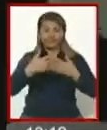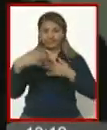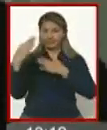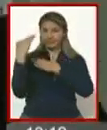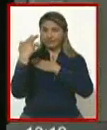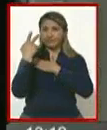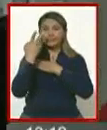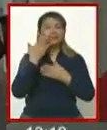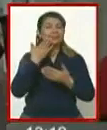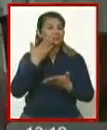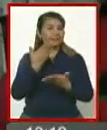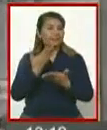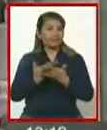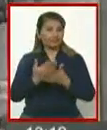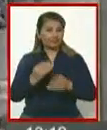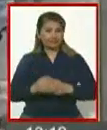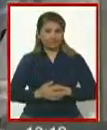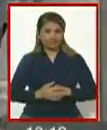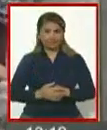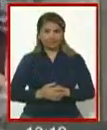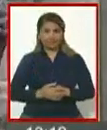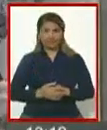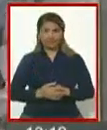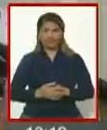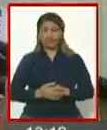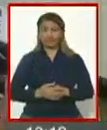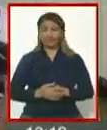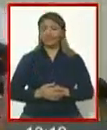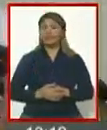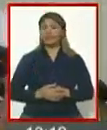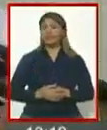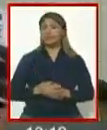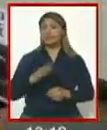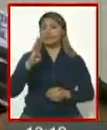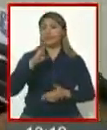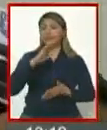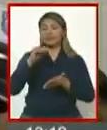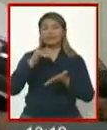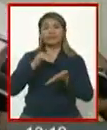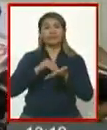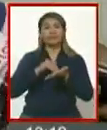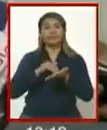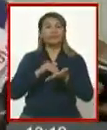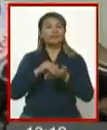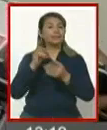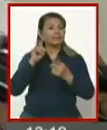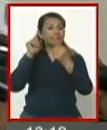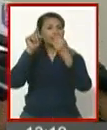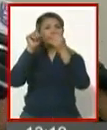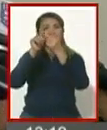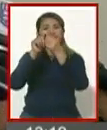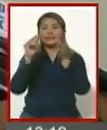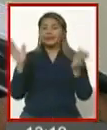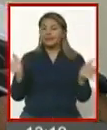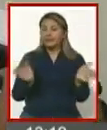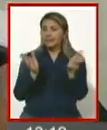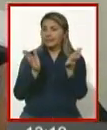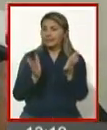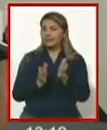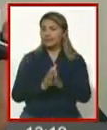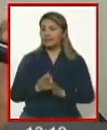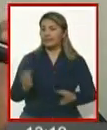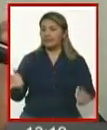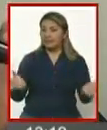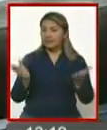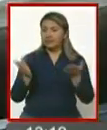Cruz, ven con buenos ojos esta medida de esta entidad. La medida del Banco Central tiene como objetivo reactivar, dinamizar